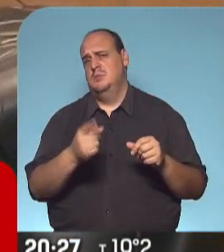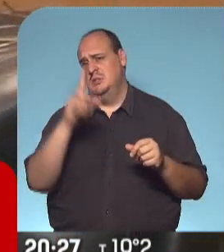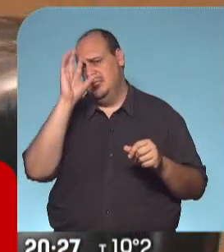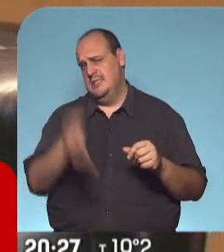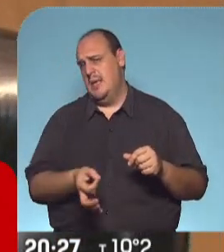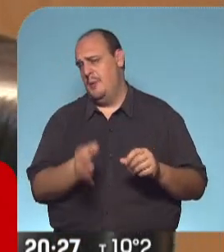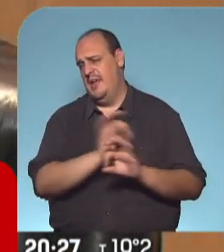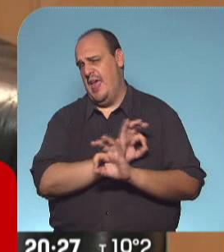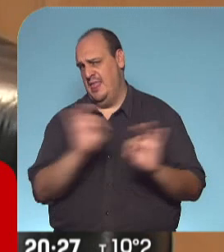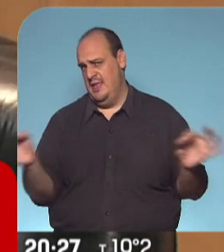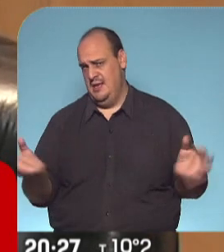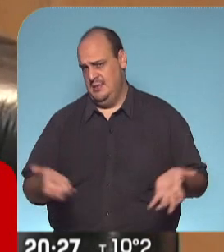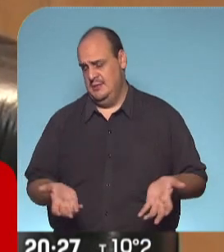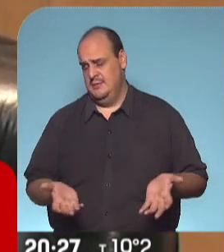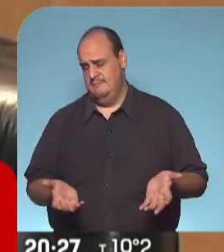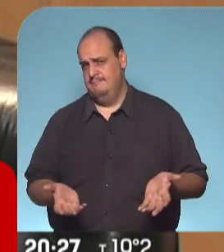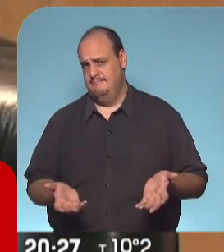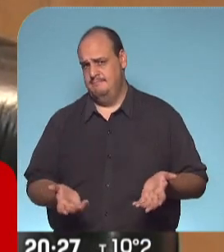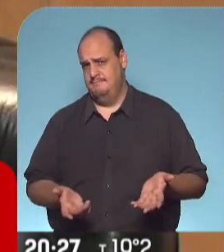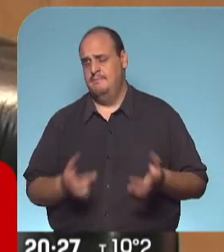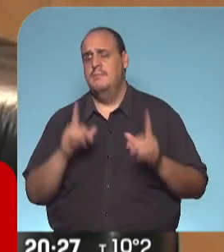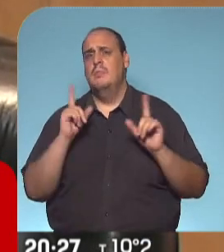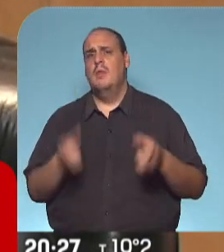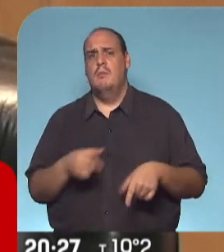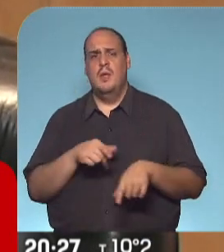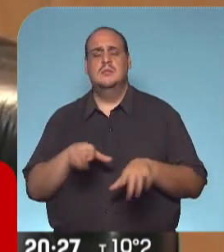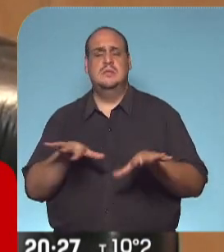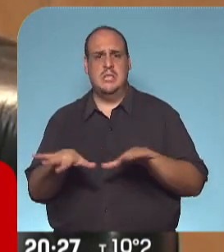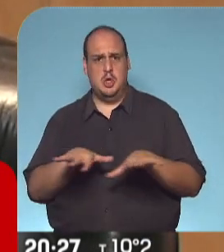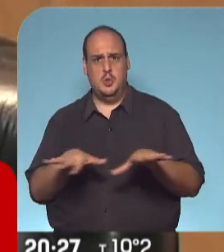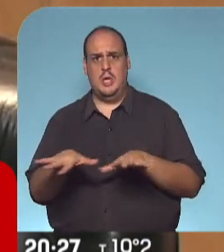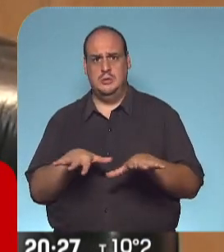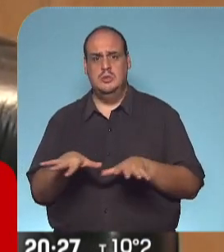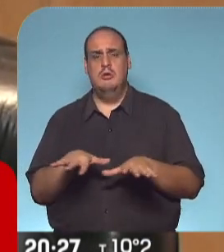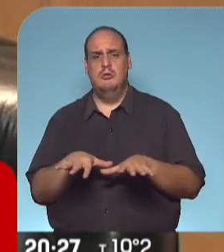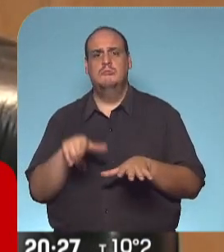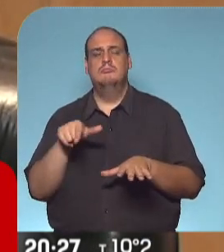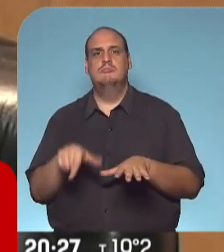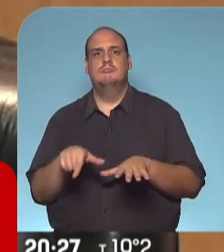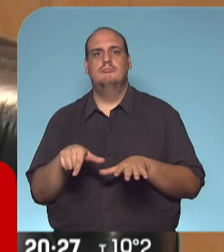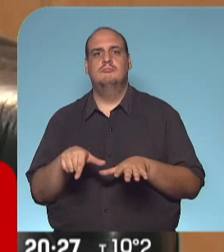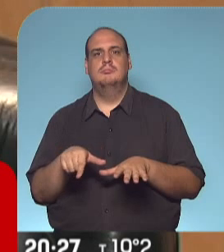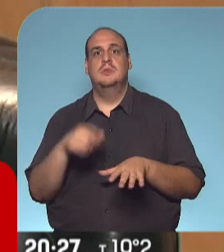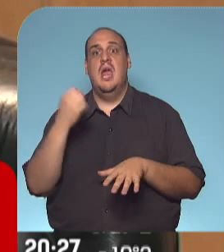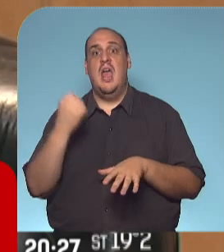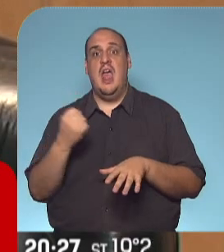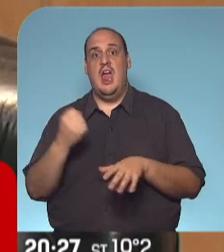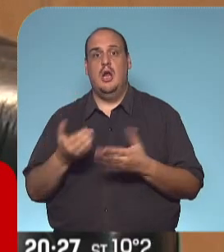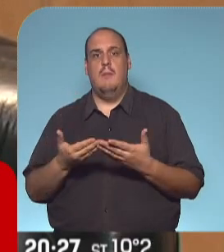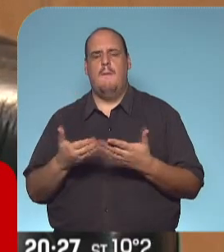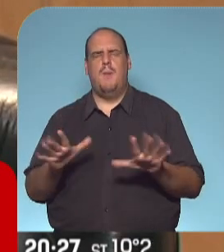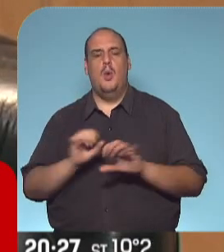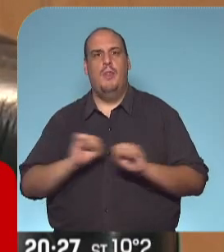coronavirus. Y también estamos en una situación en la cual las consecuencias de abrir la economía de golpe